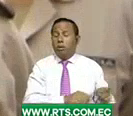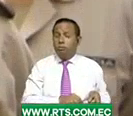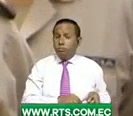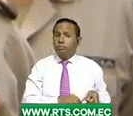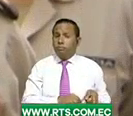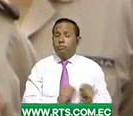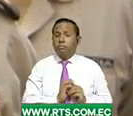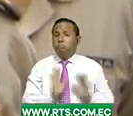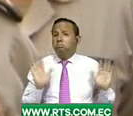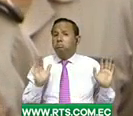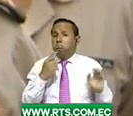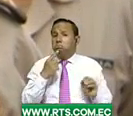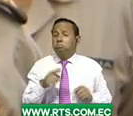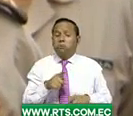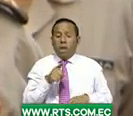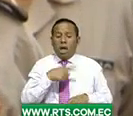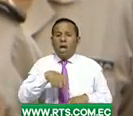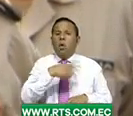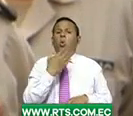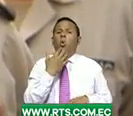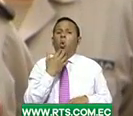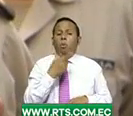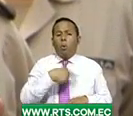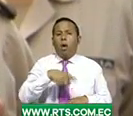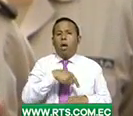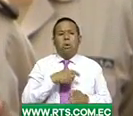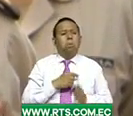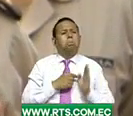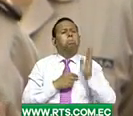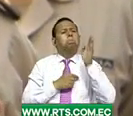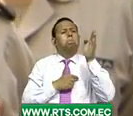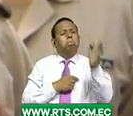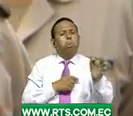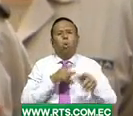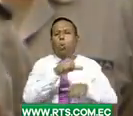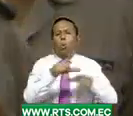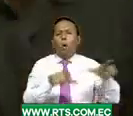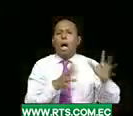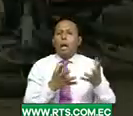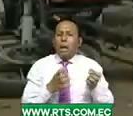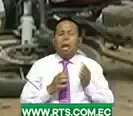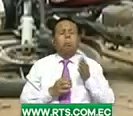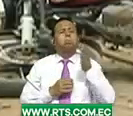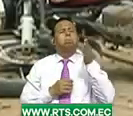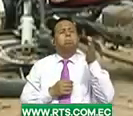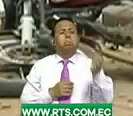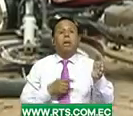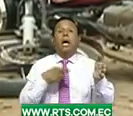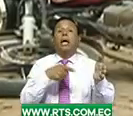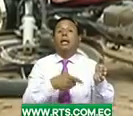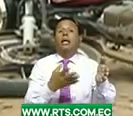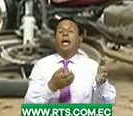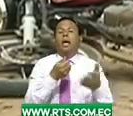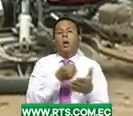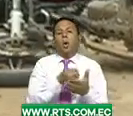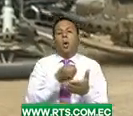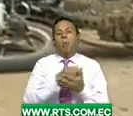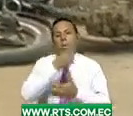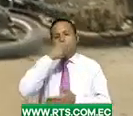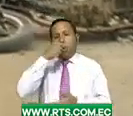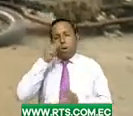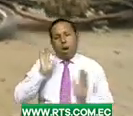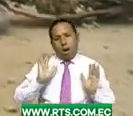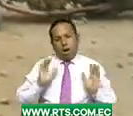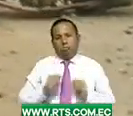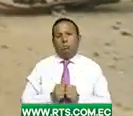mismo, supuestamente los ciudadanos han estado transcurriendo a un lugar llamado San Vicente, aparentemente a comprar sustancias sueltas de fiscalización. Uno